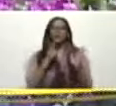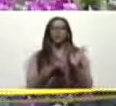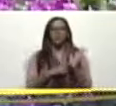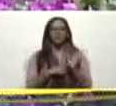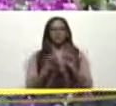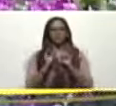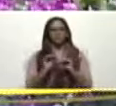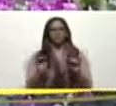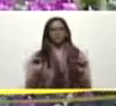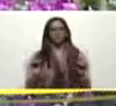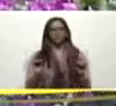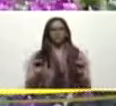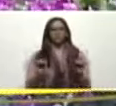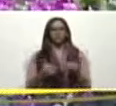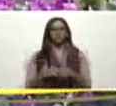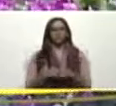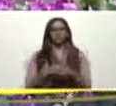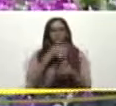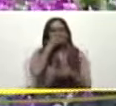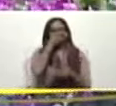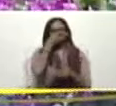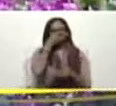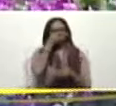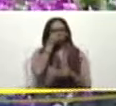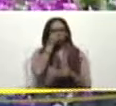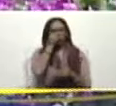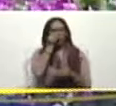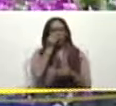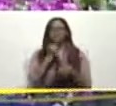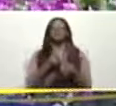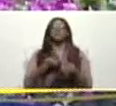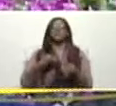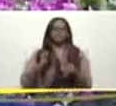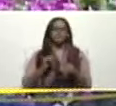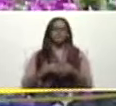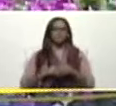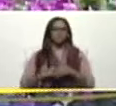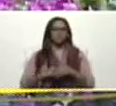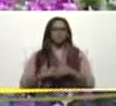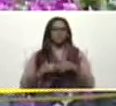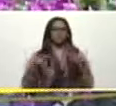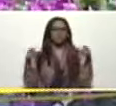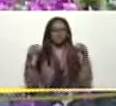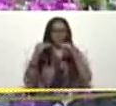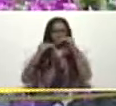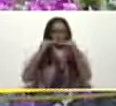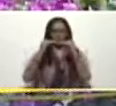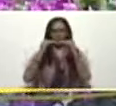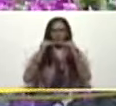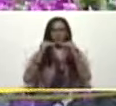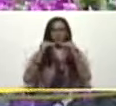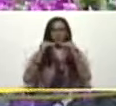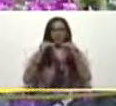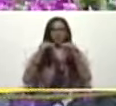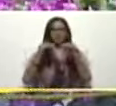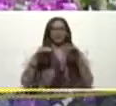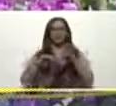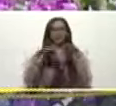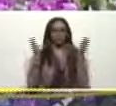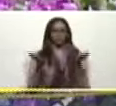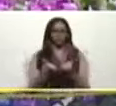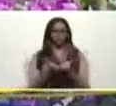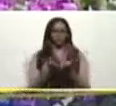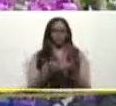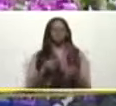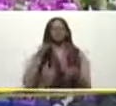profecía de la existencia de un equilibrio en el universo. Y ahí